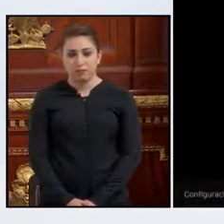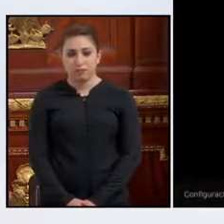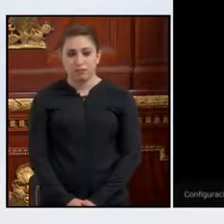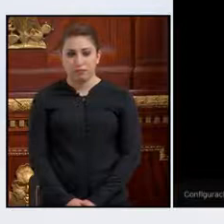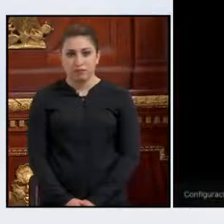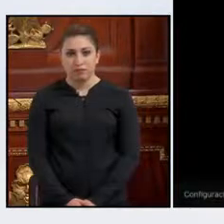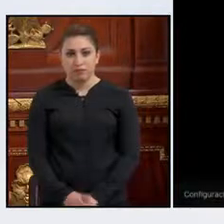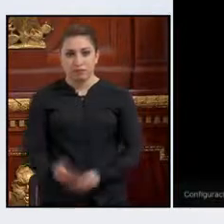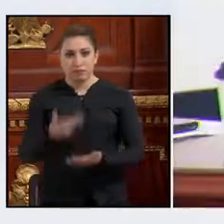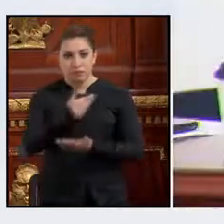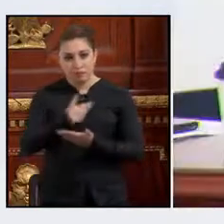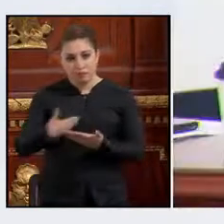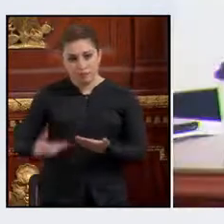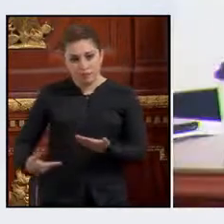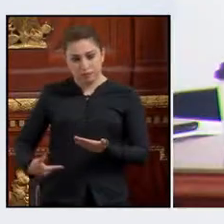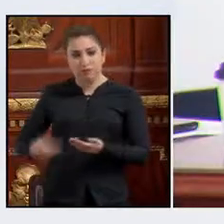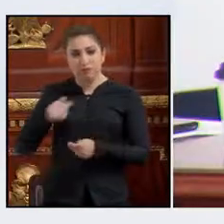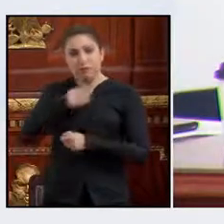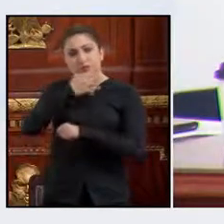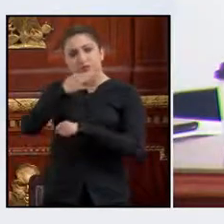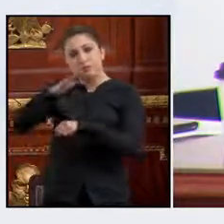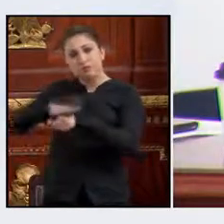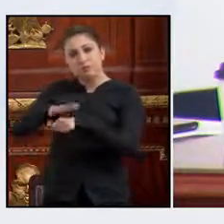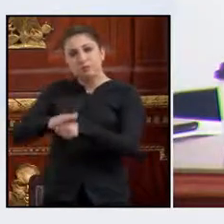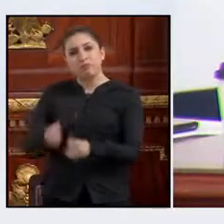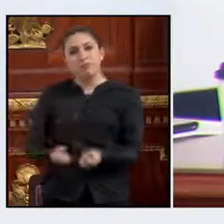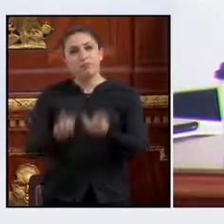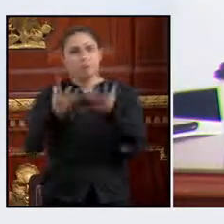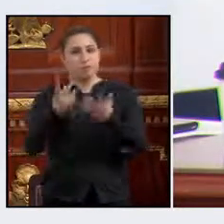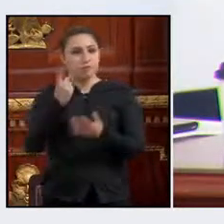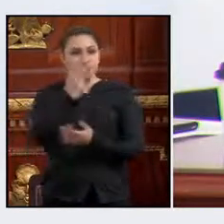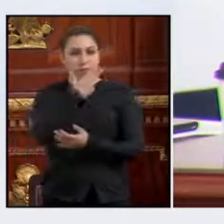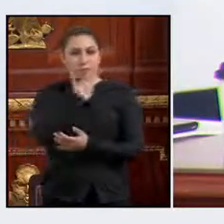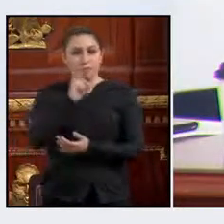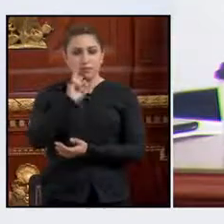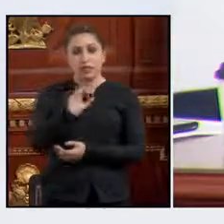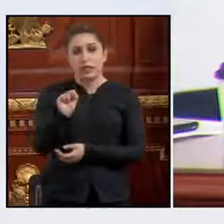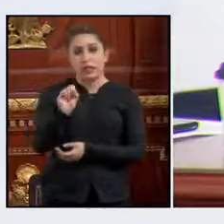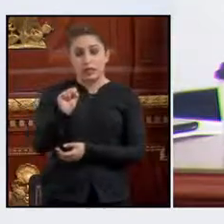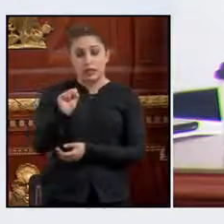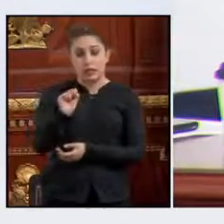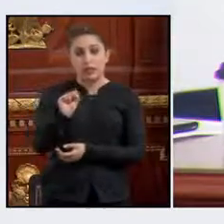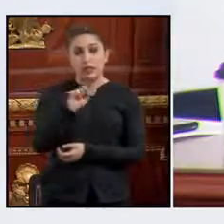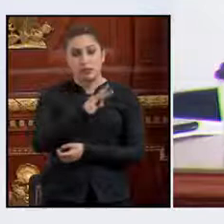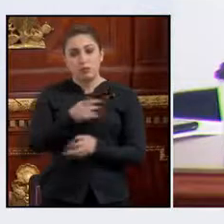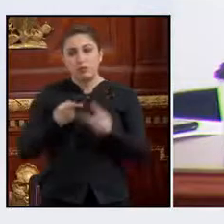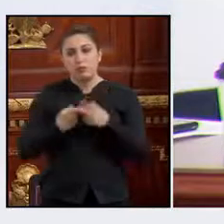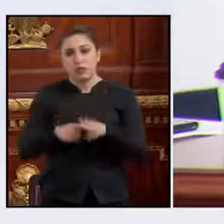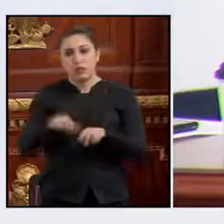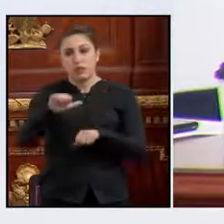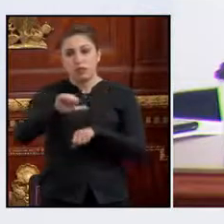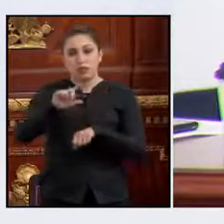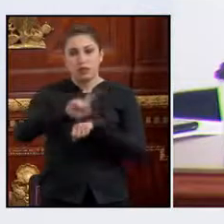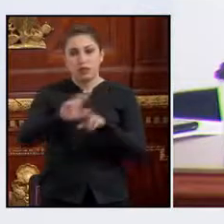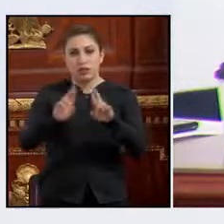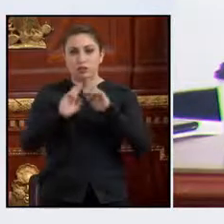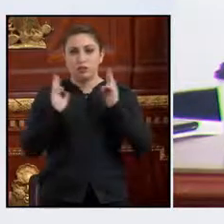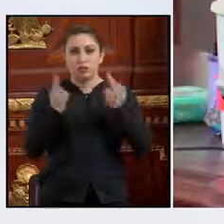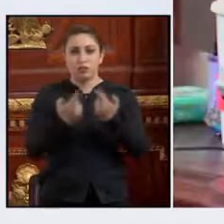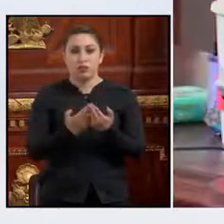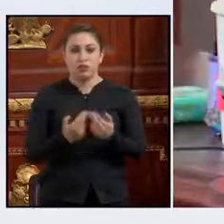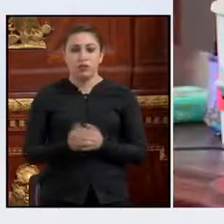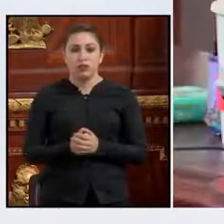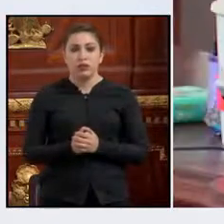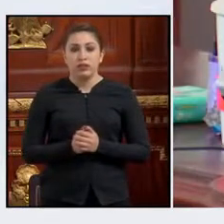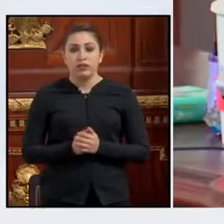Diputada presidenta, hay una asistencia de 60 diputadas y diputados. Hay quórum. En razón